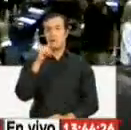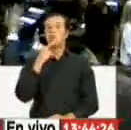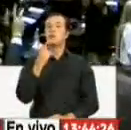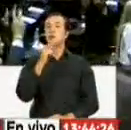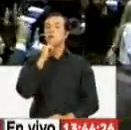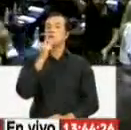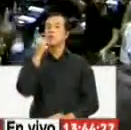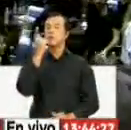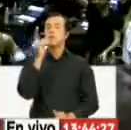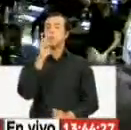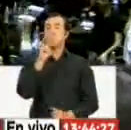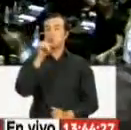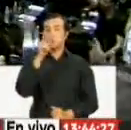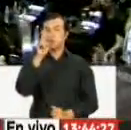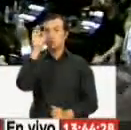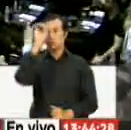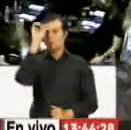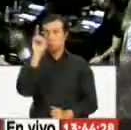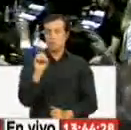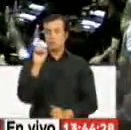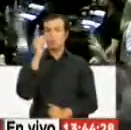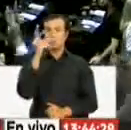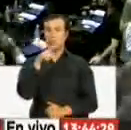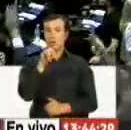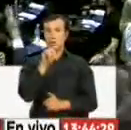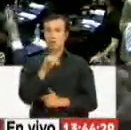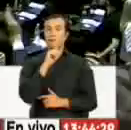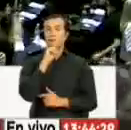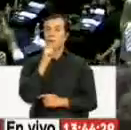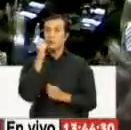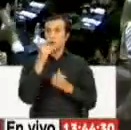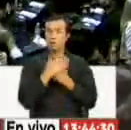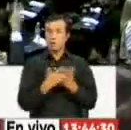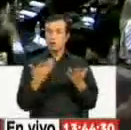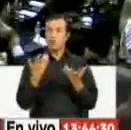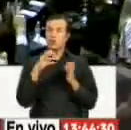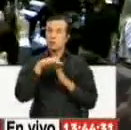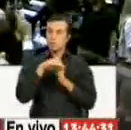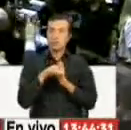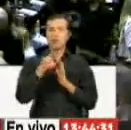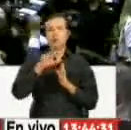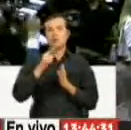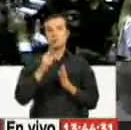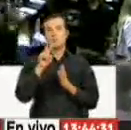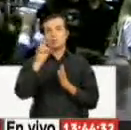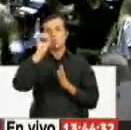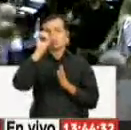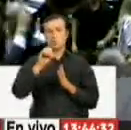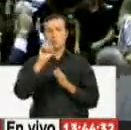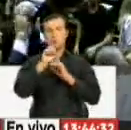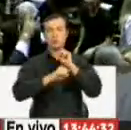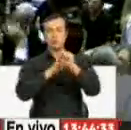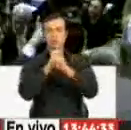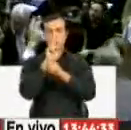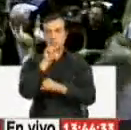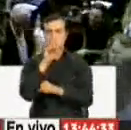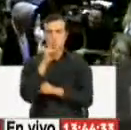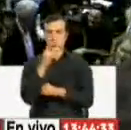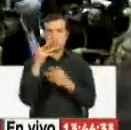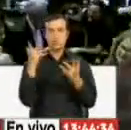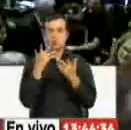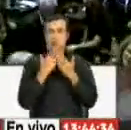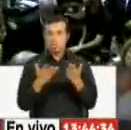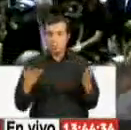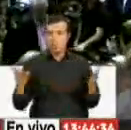fiscal del 4 2% del producto interior bruto de este año al 32 en 2018 y reducir la